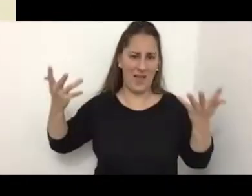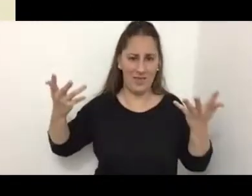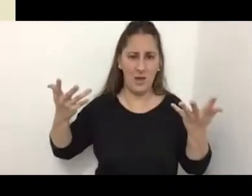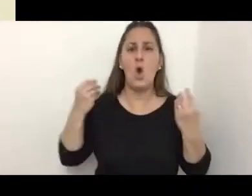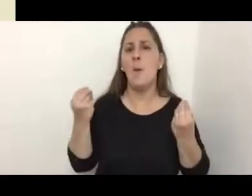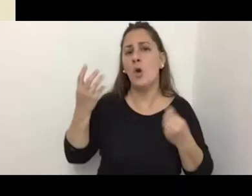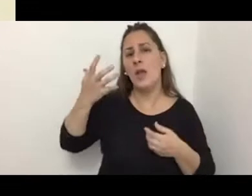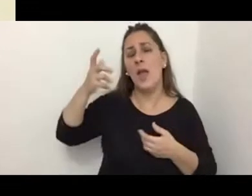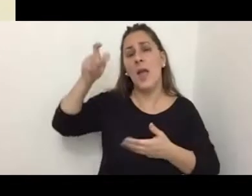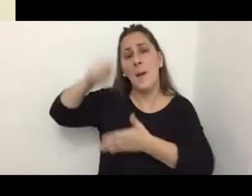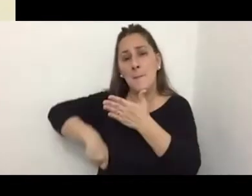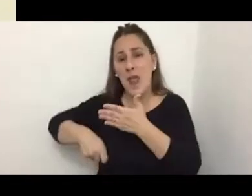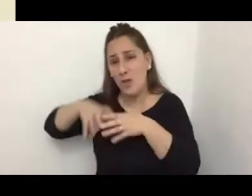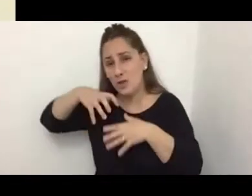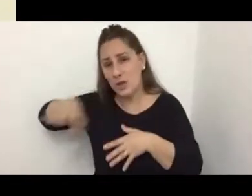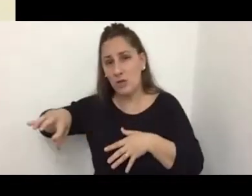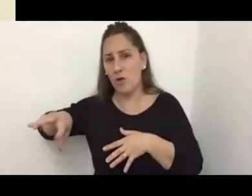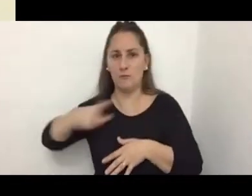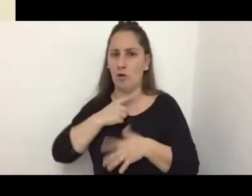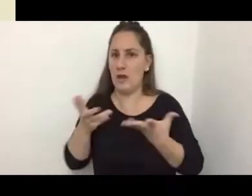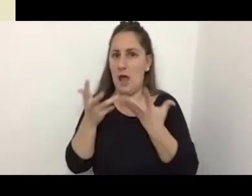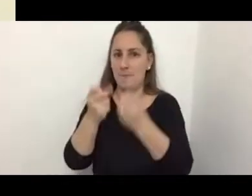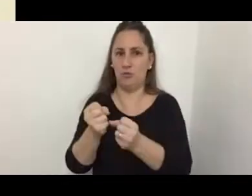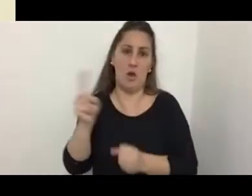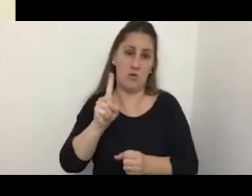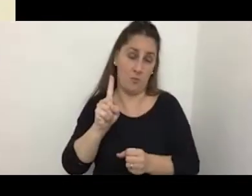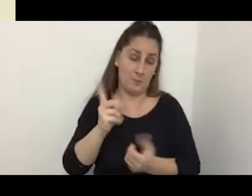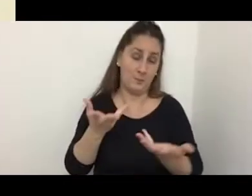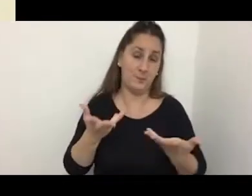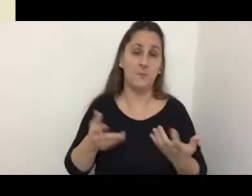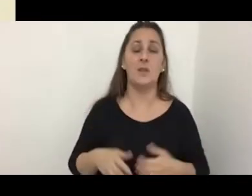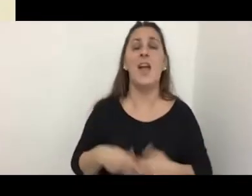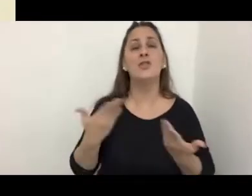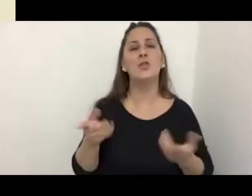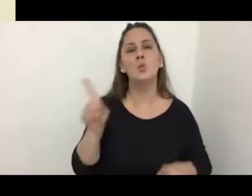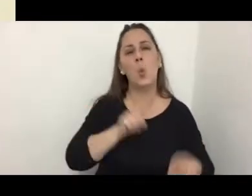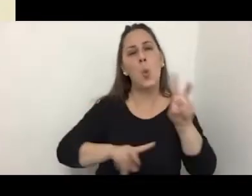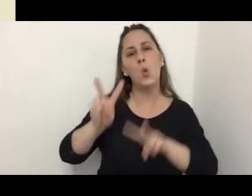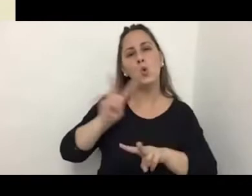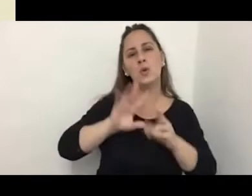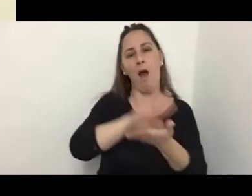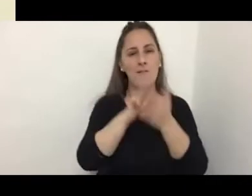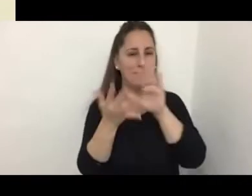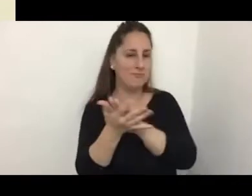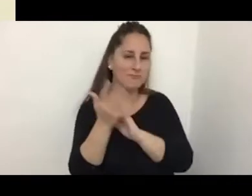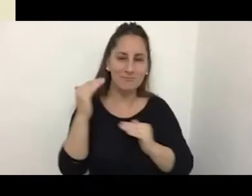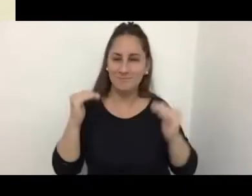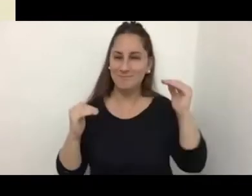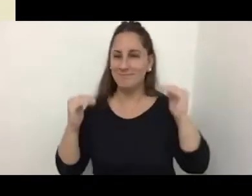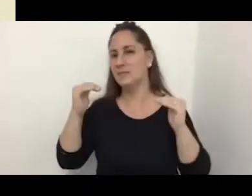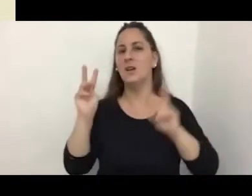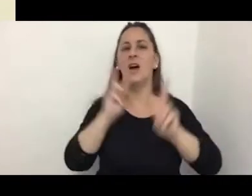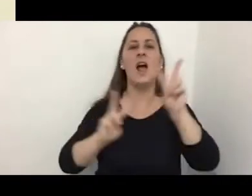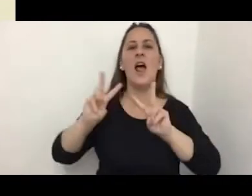quiso acompañar y muchos estados tampoco. Entonces, para compensar, ¿qué surge? La responsabilidad